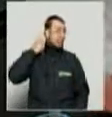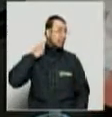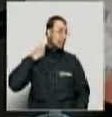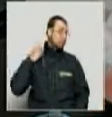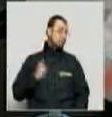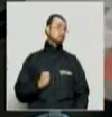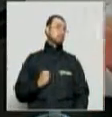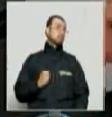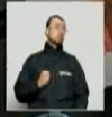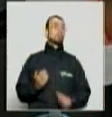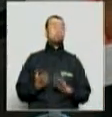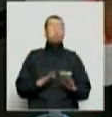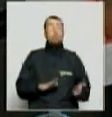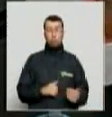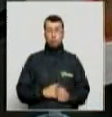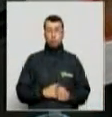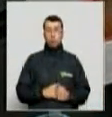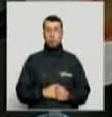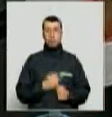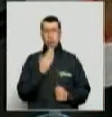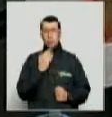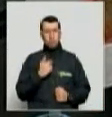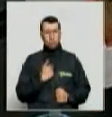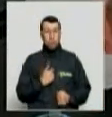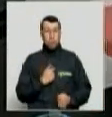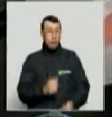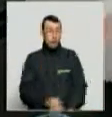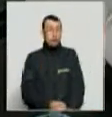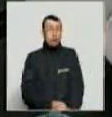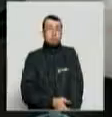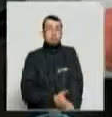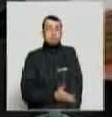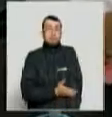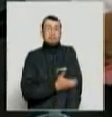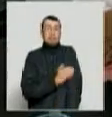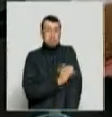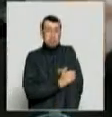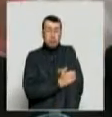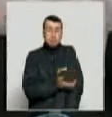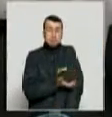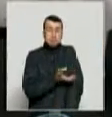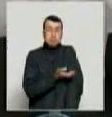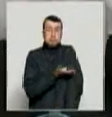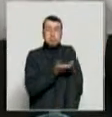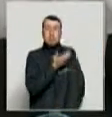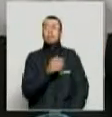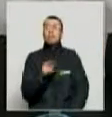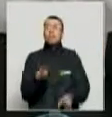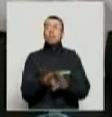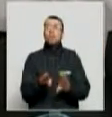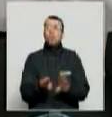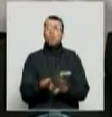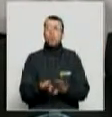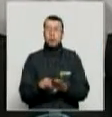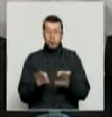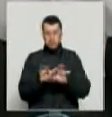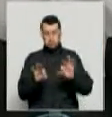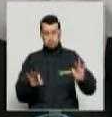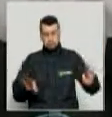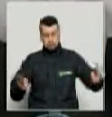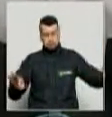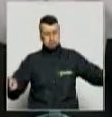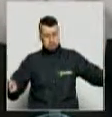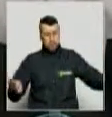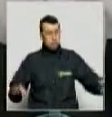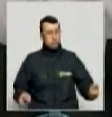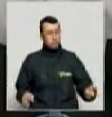Porque cuando yo subo la presión, es como si yo tuviera una manguera en mi casa con la llave, aumentó la presión